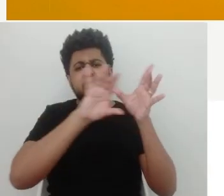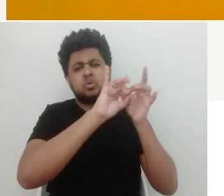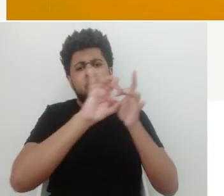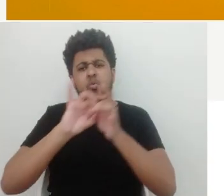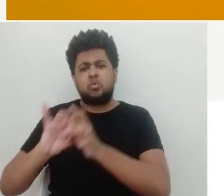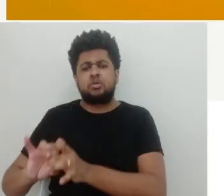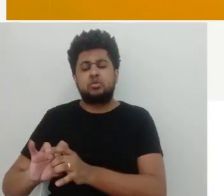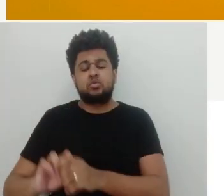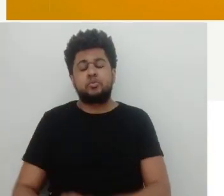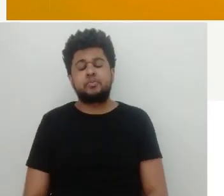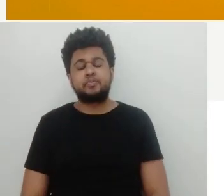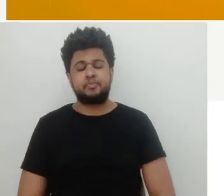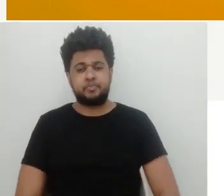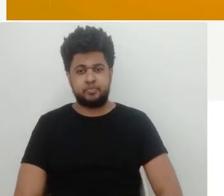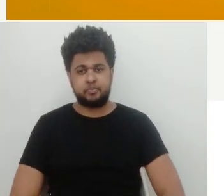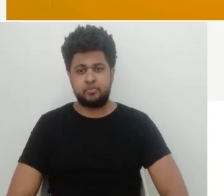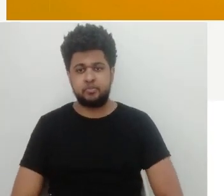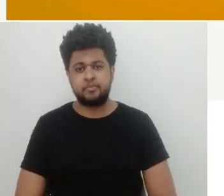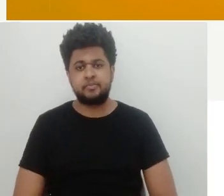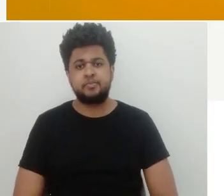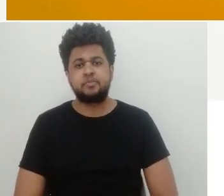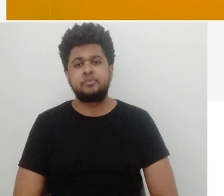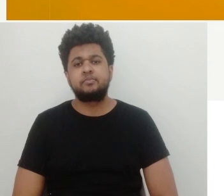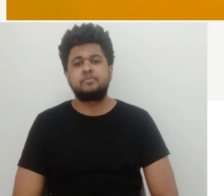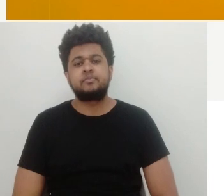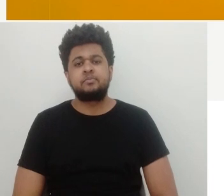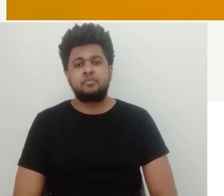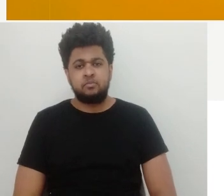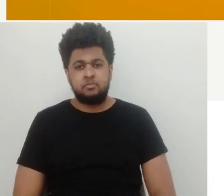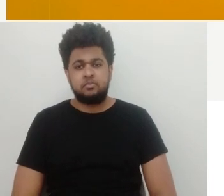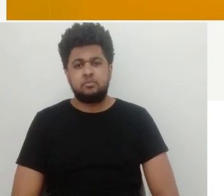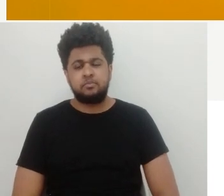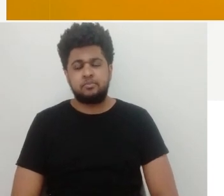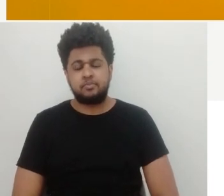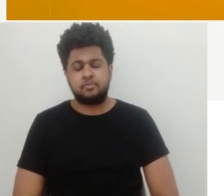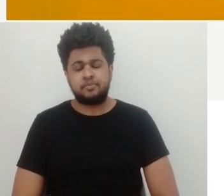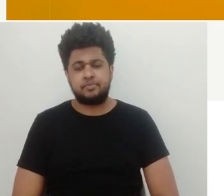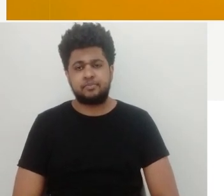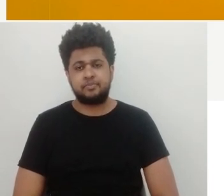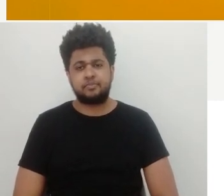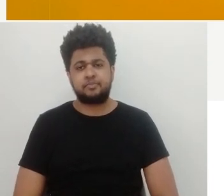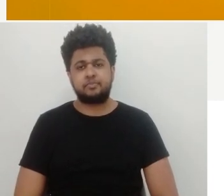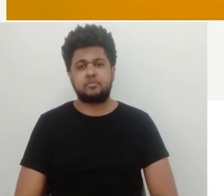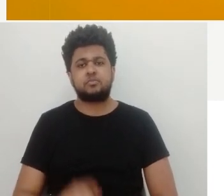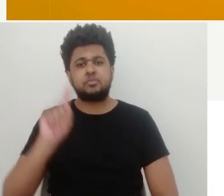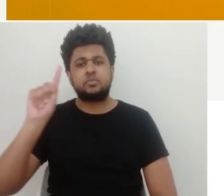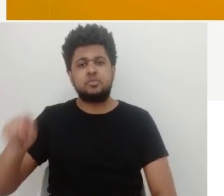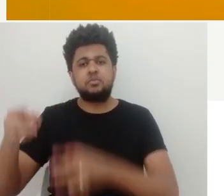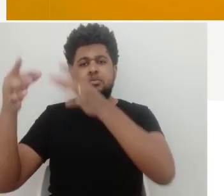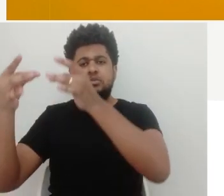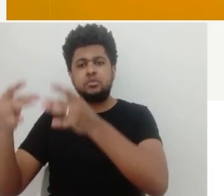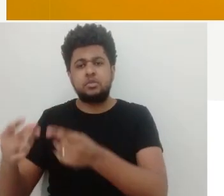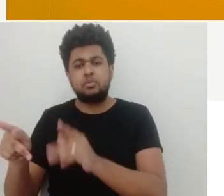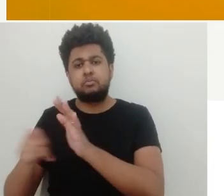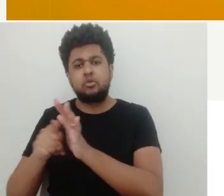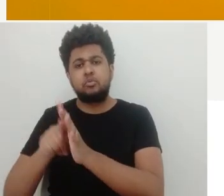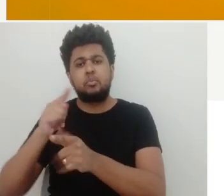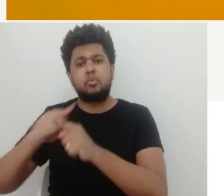Es la definición de las problemáticas contemporáneas las que van a determinar los